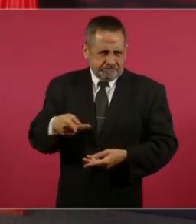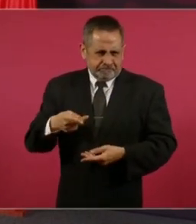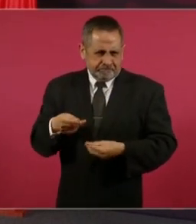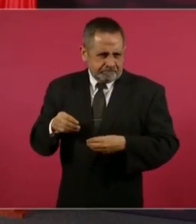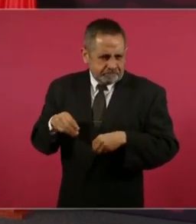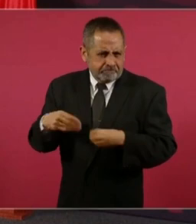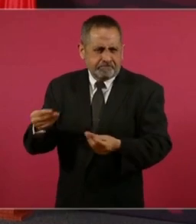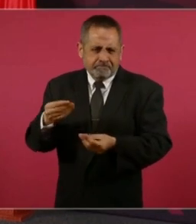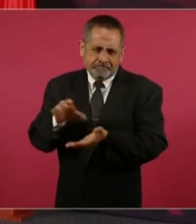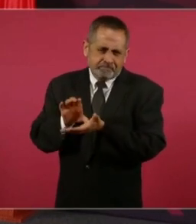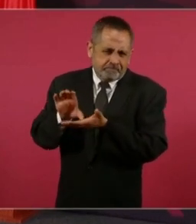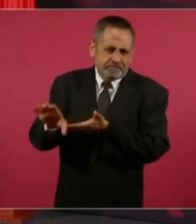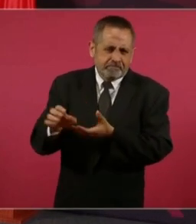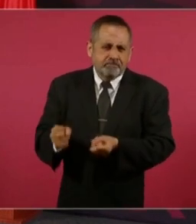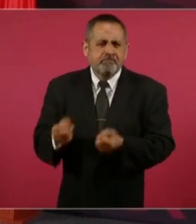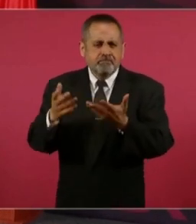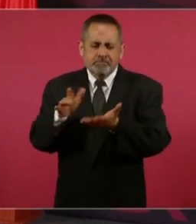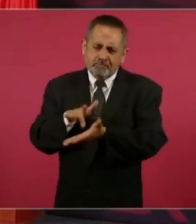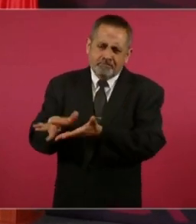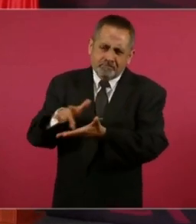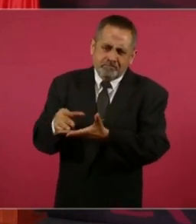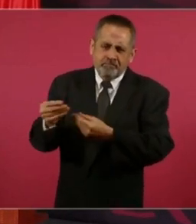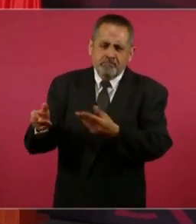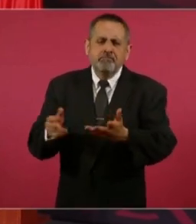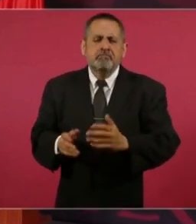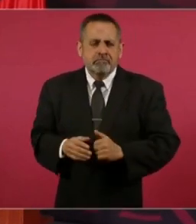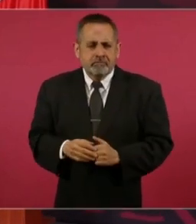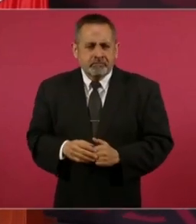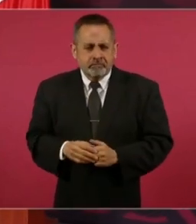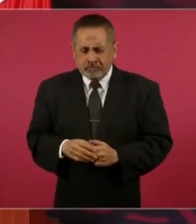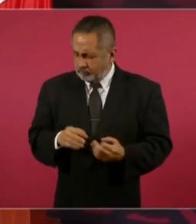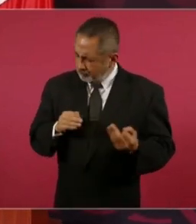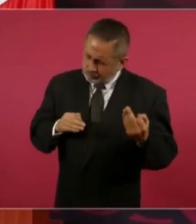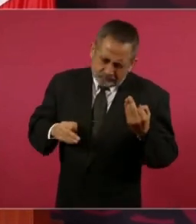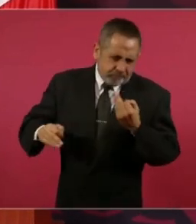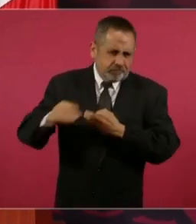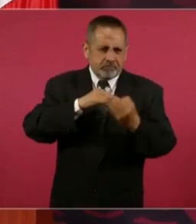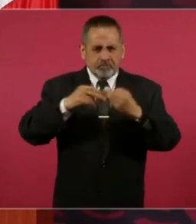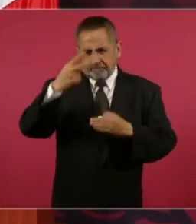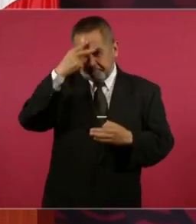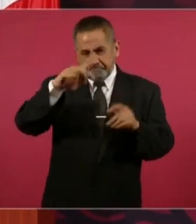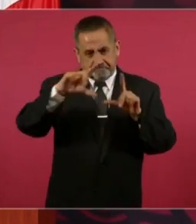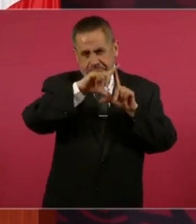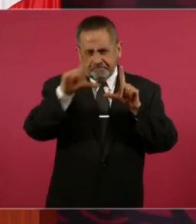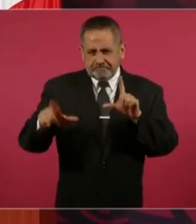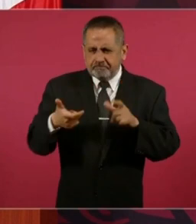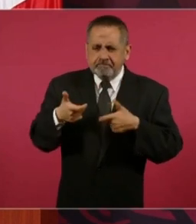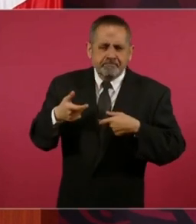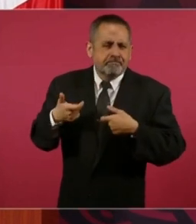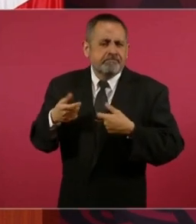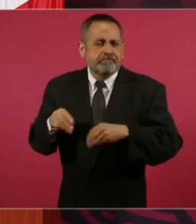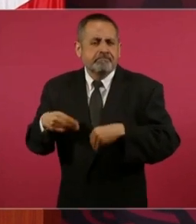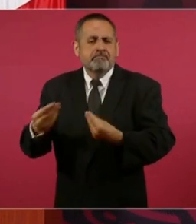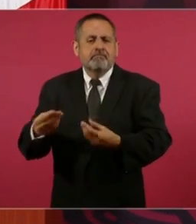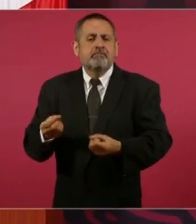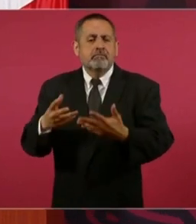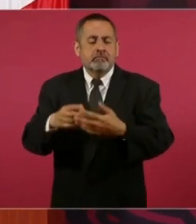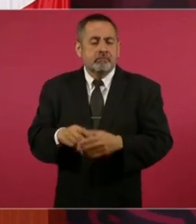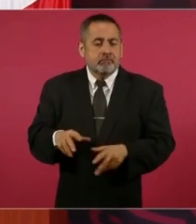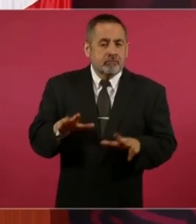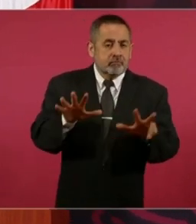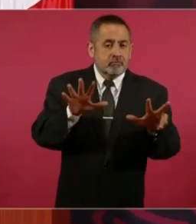pobres y no seriamente pobres a todos los mexicanos